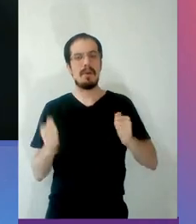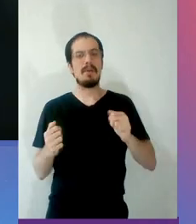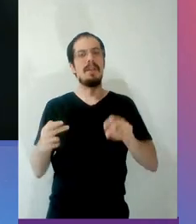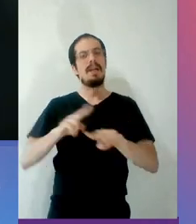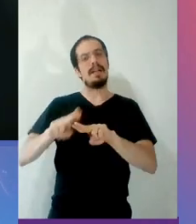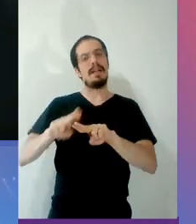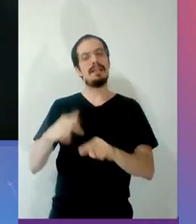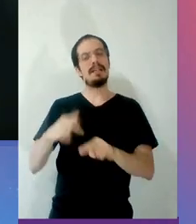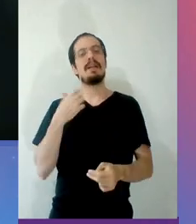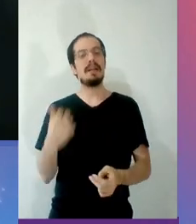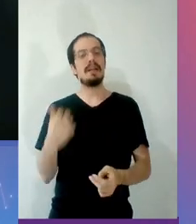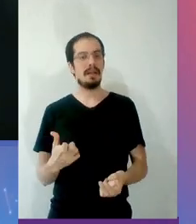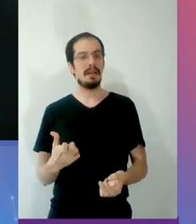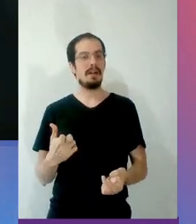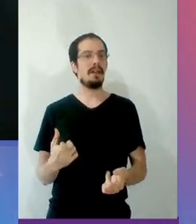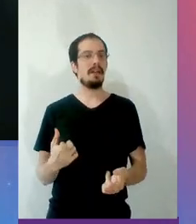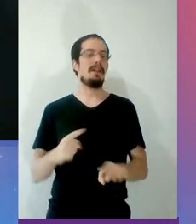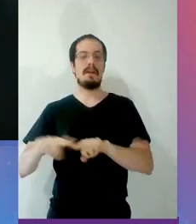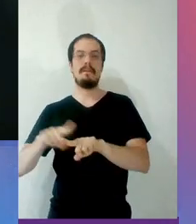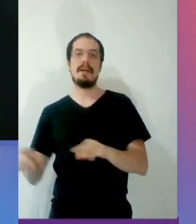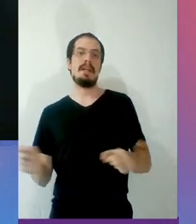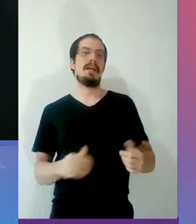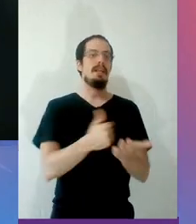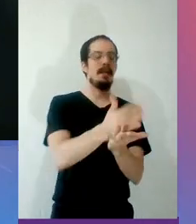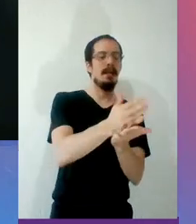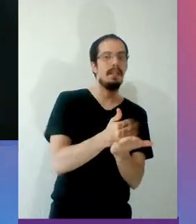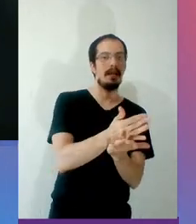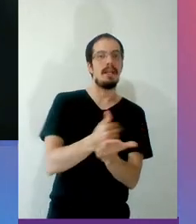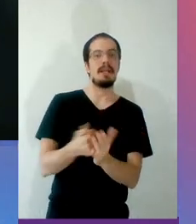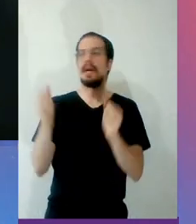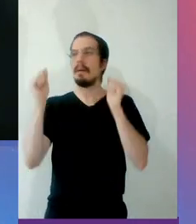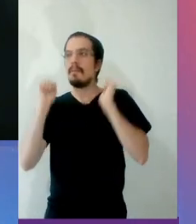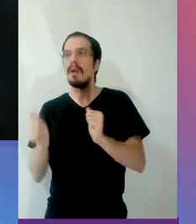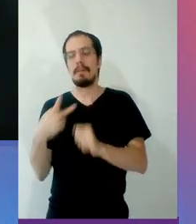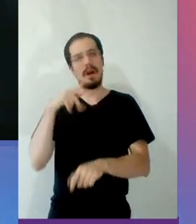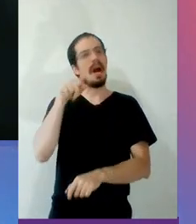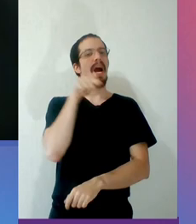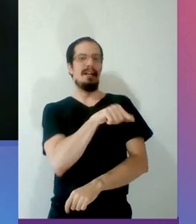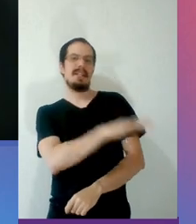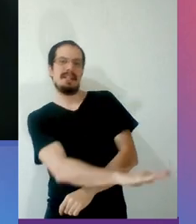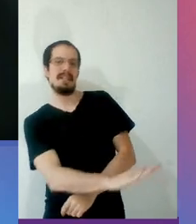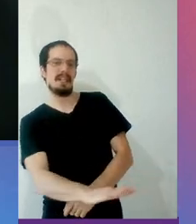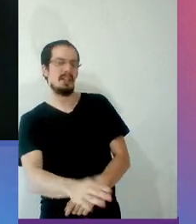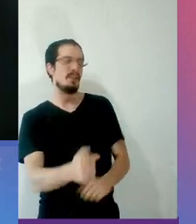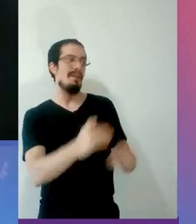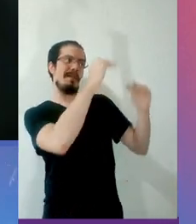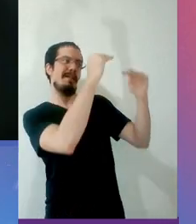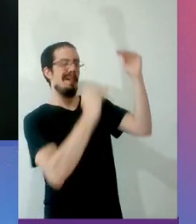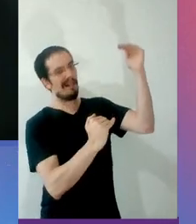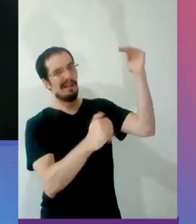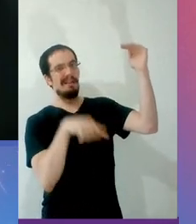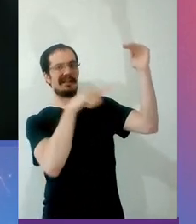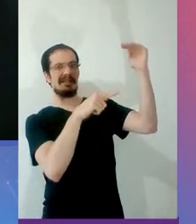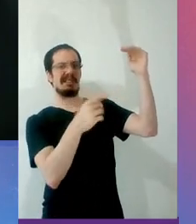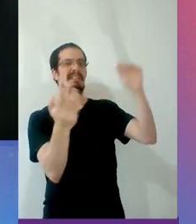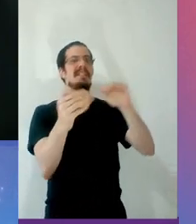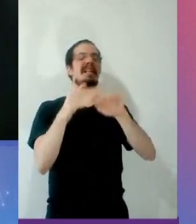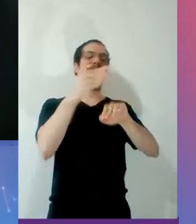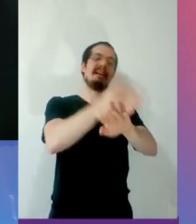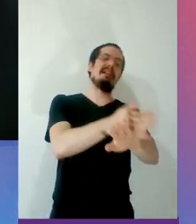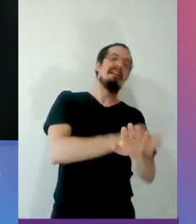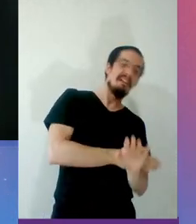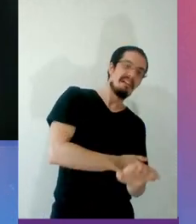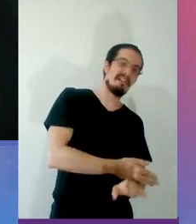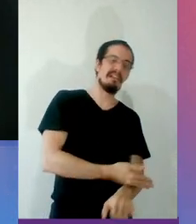distintas estrategias que permitan que en un momento dado ese niño que está desfasado, que está retrasado, que su familia también tiene